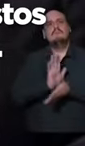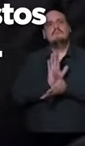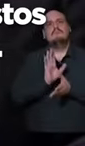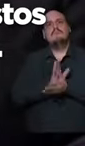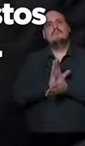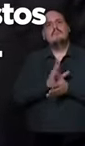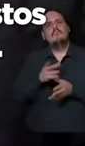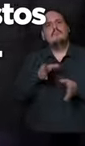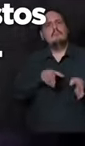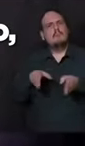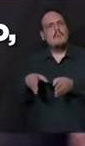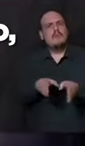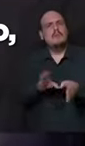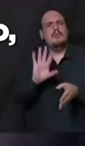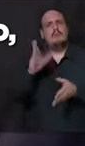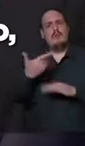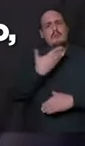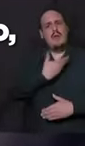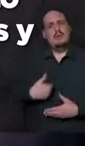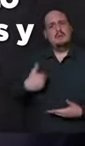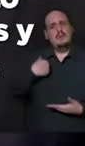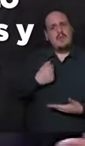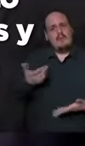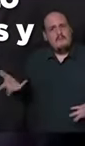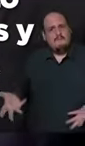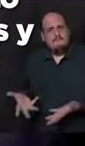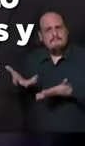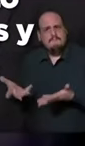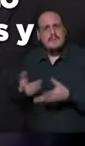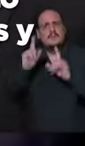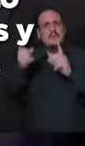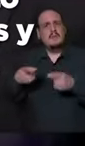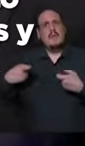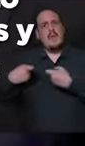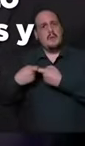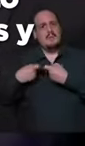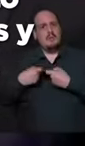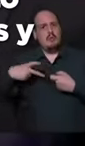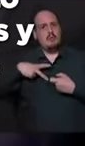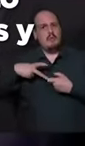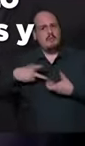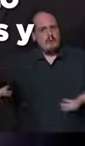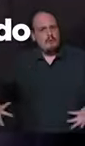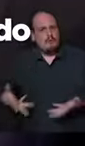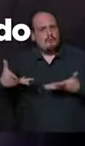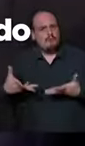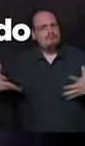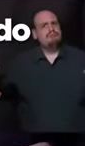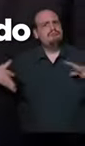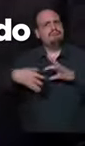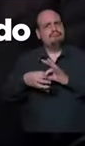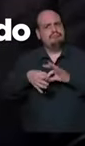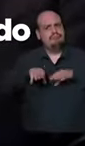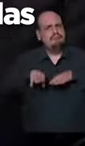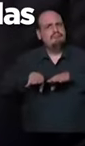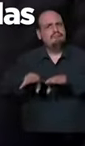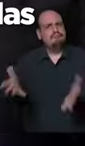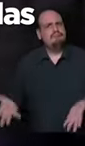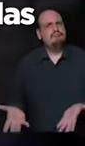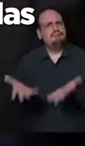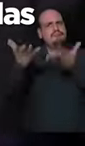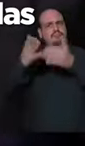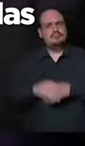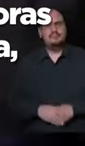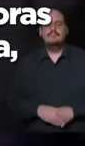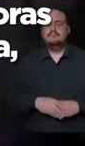lado puestos por el estado y por otro lado esfuerzo puesto por empresarios y trabajadores hemos planteado que para